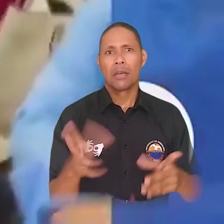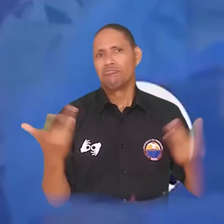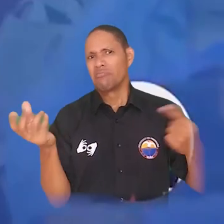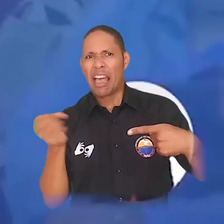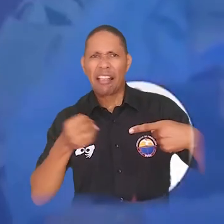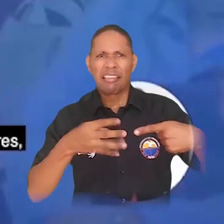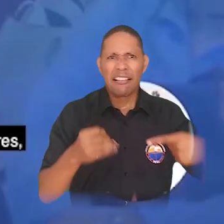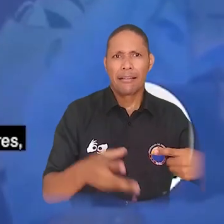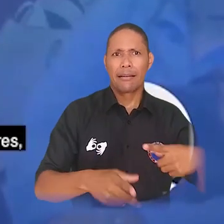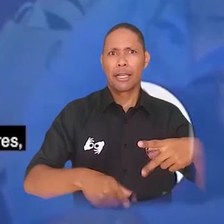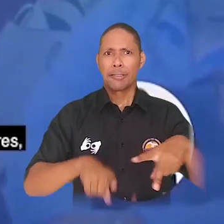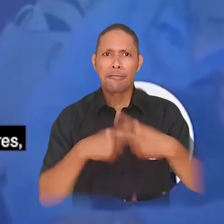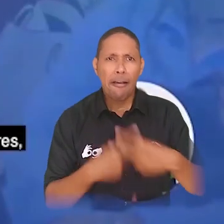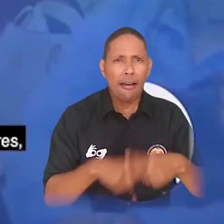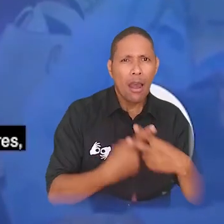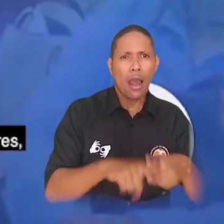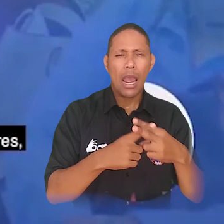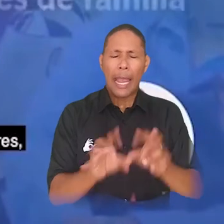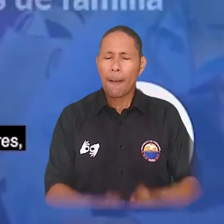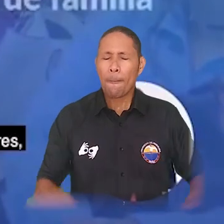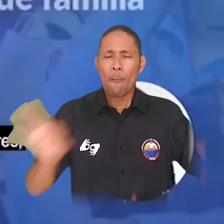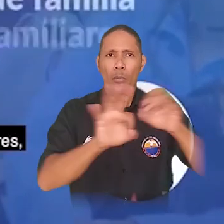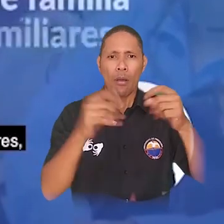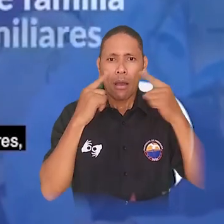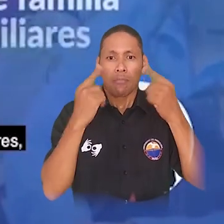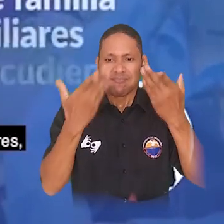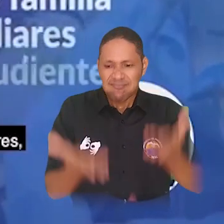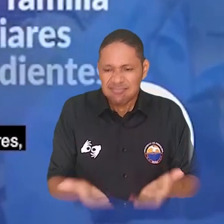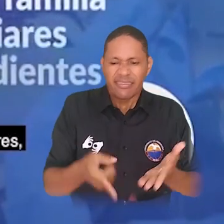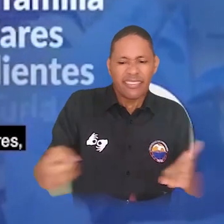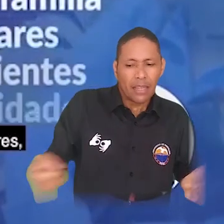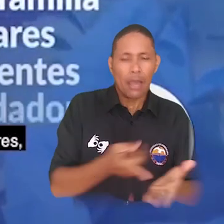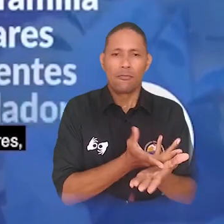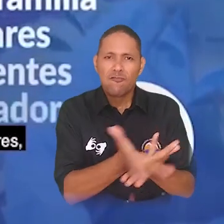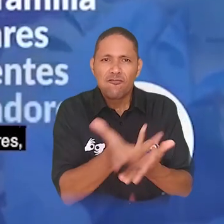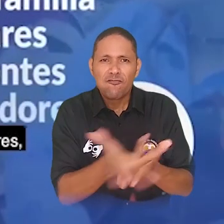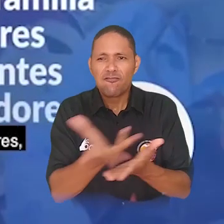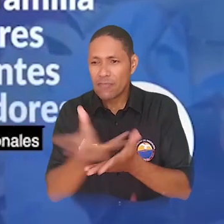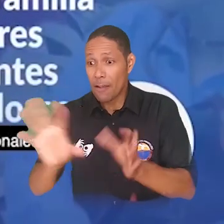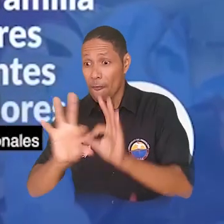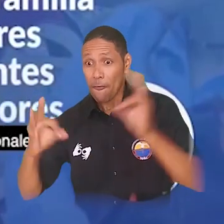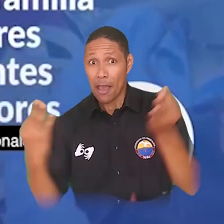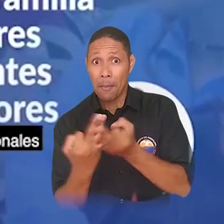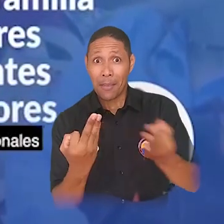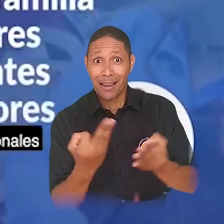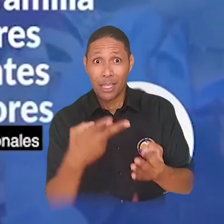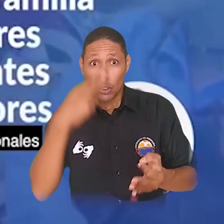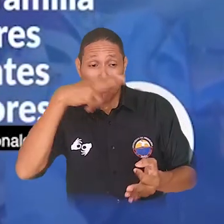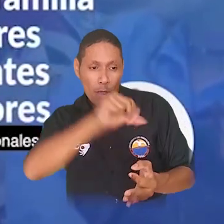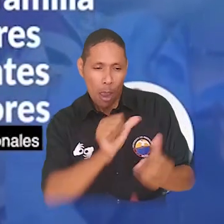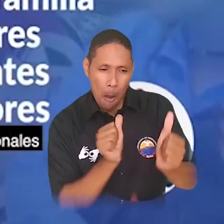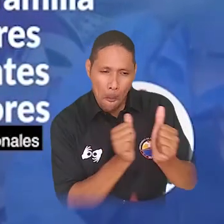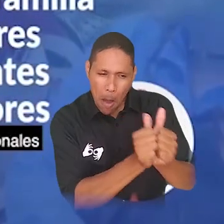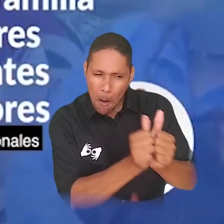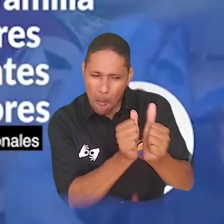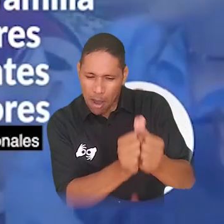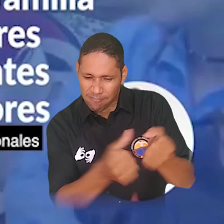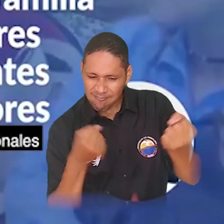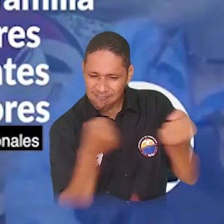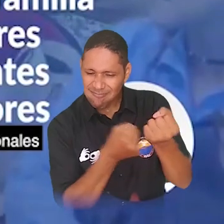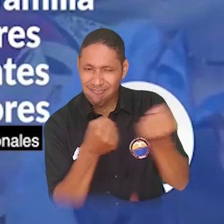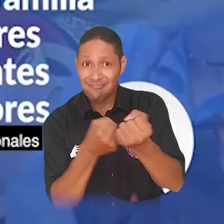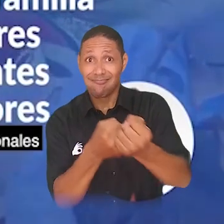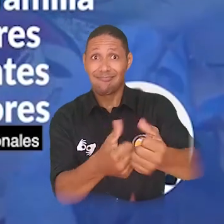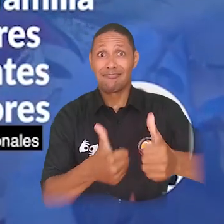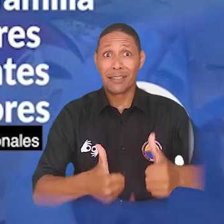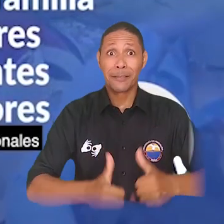encuentros, charlas y talleres encaminados a brindar pautas a los familiares para que sean apoyo y guía de cada paso o